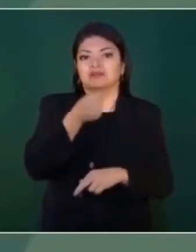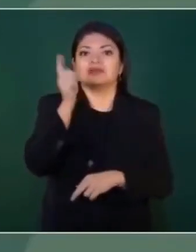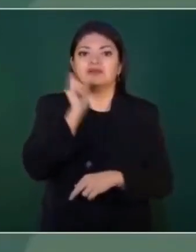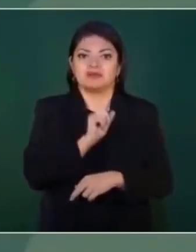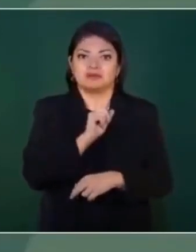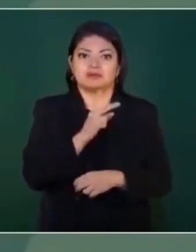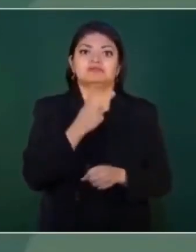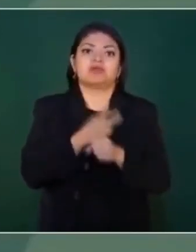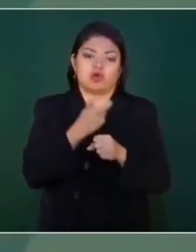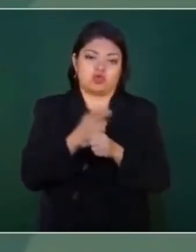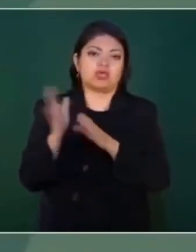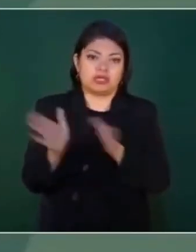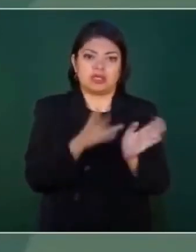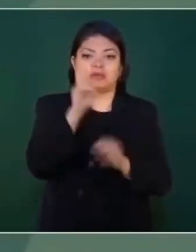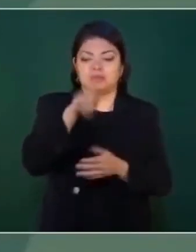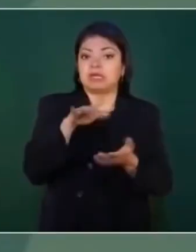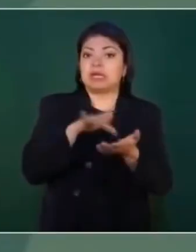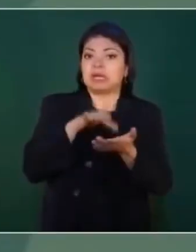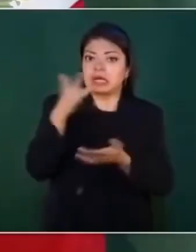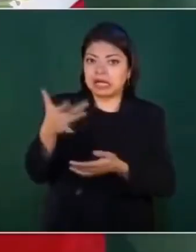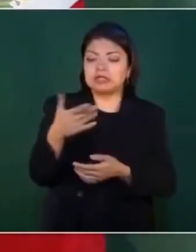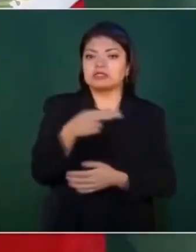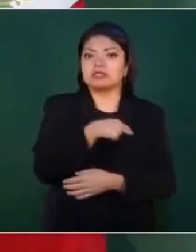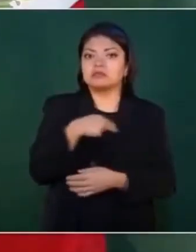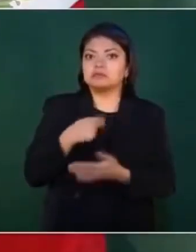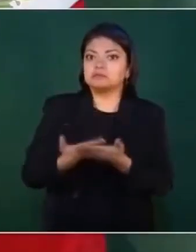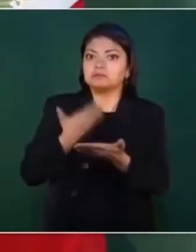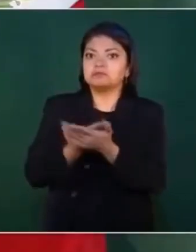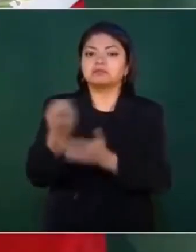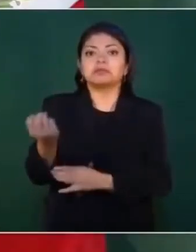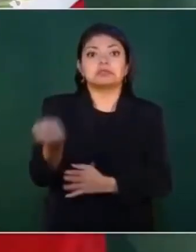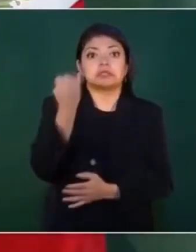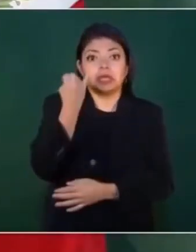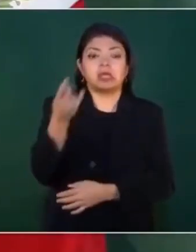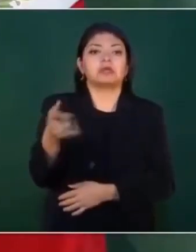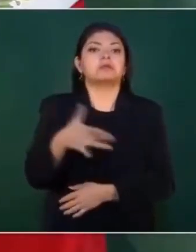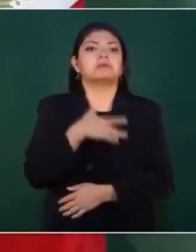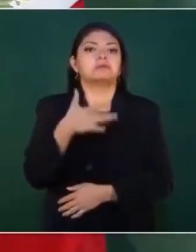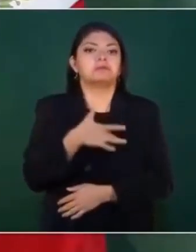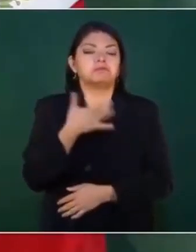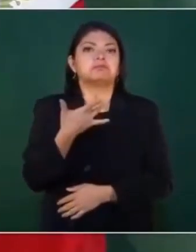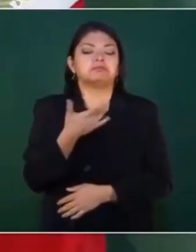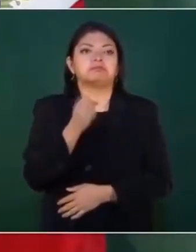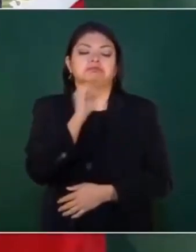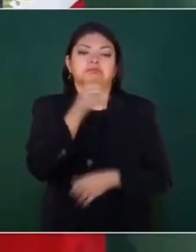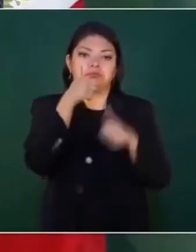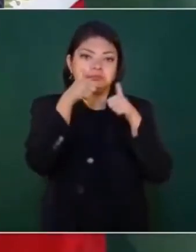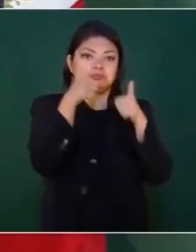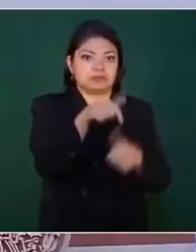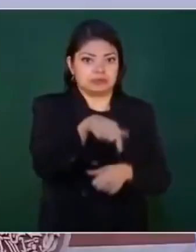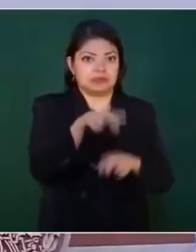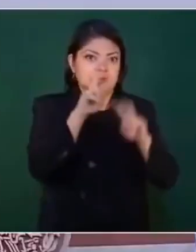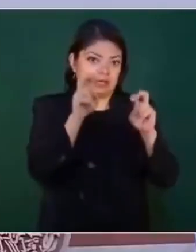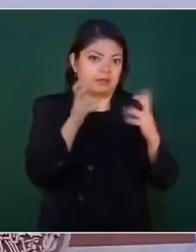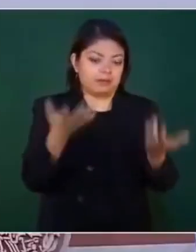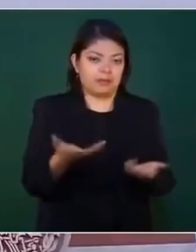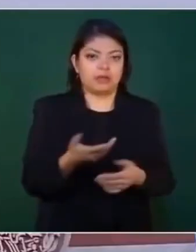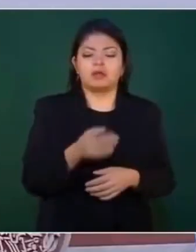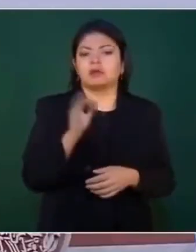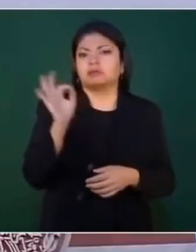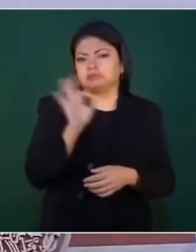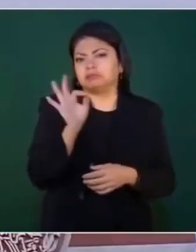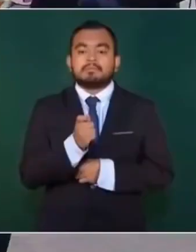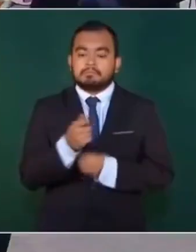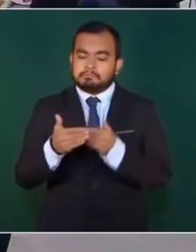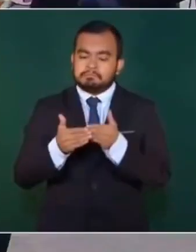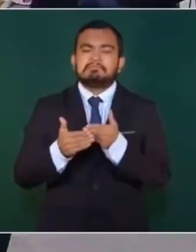cual agradecemos la receptividad a nuestro planteamiento y la sensibilidad para poder atender este tema. Seguramente habrá oportunidad al rato